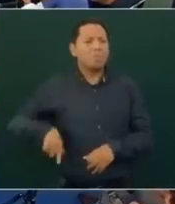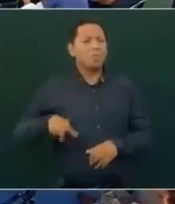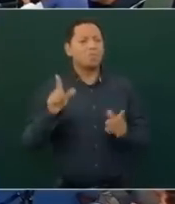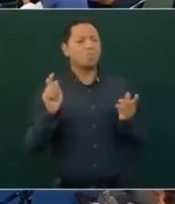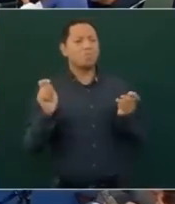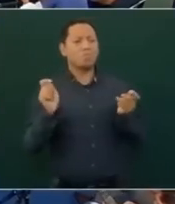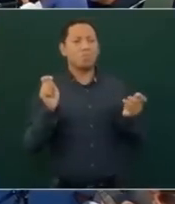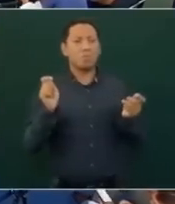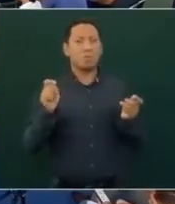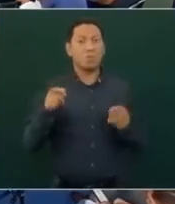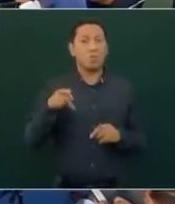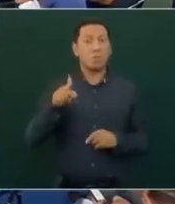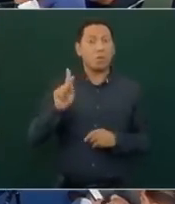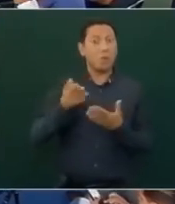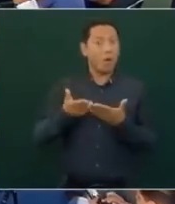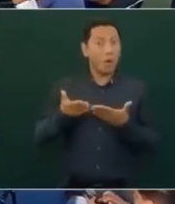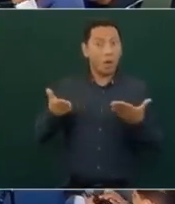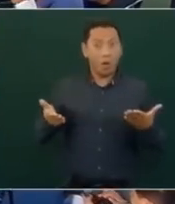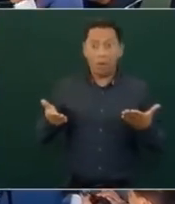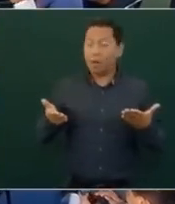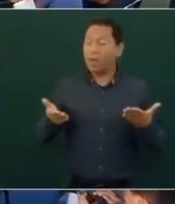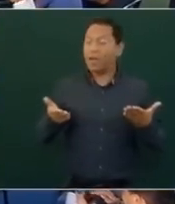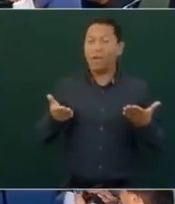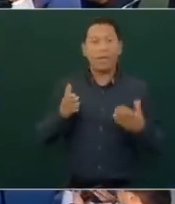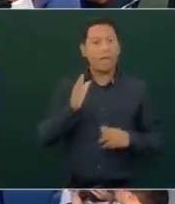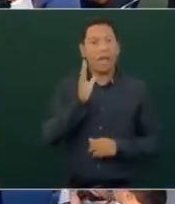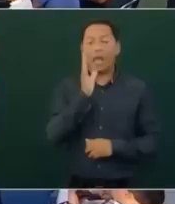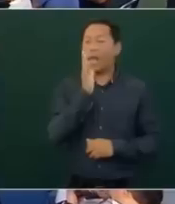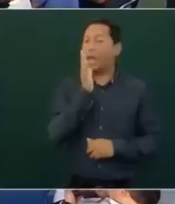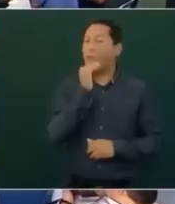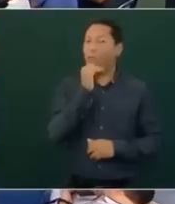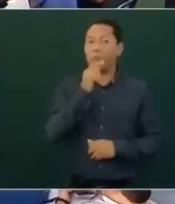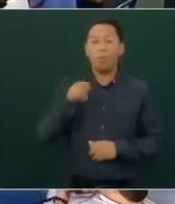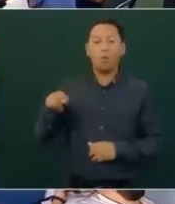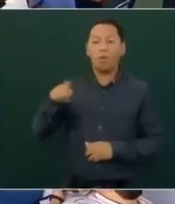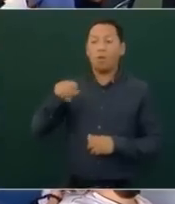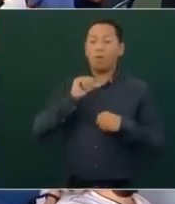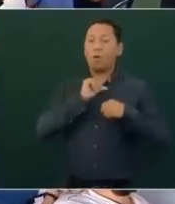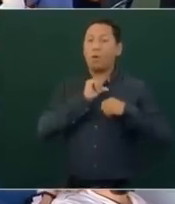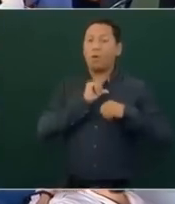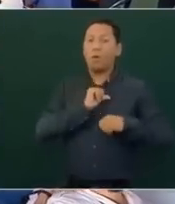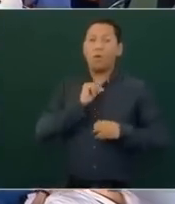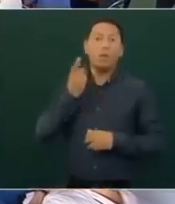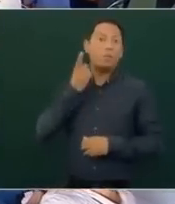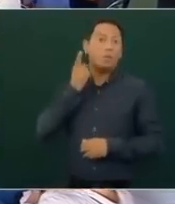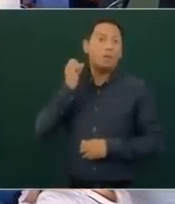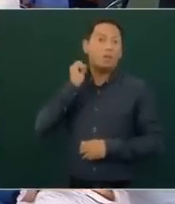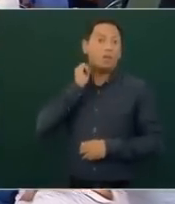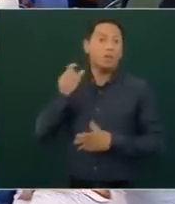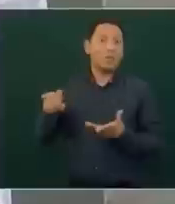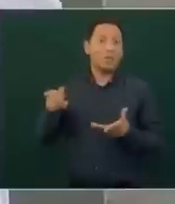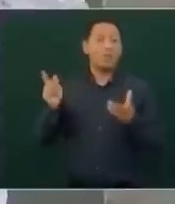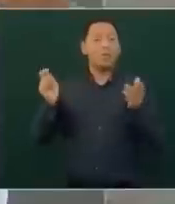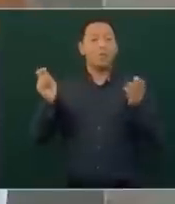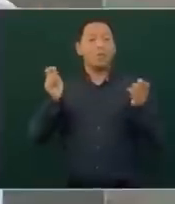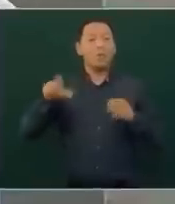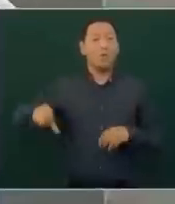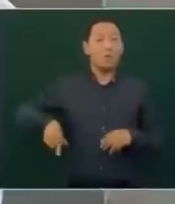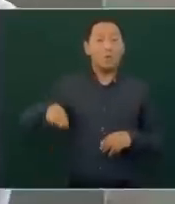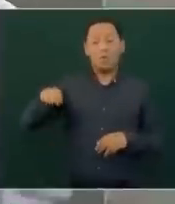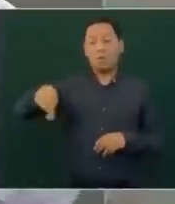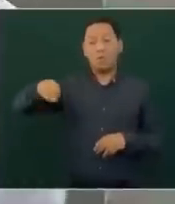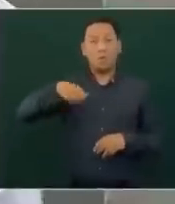Como ya no pueden dominar en el Ejecutivo ni en el Legislativo, esa minoría